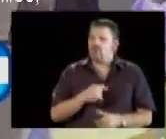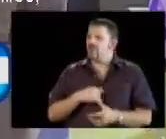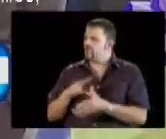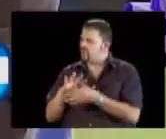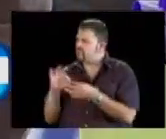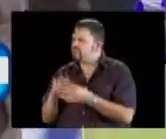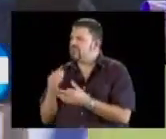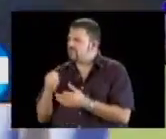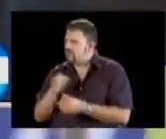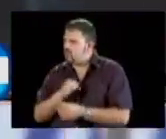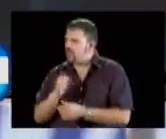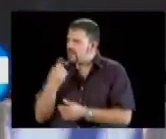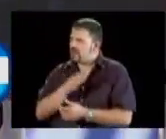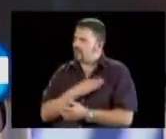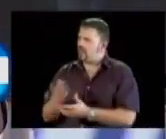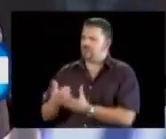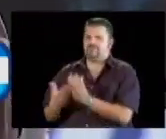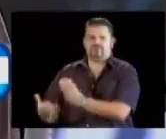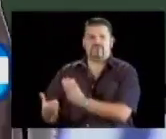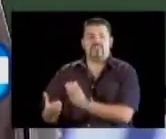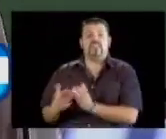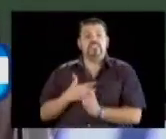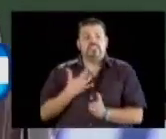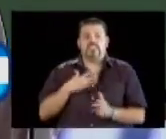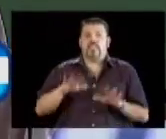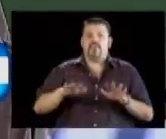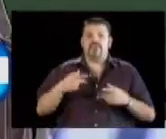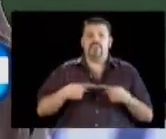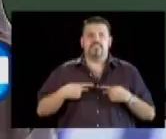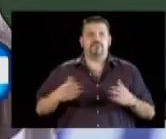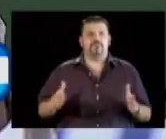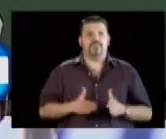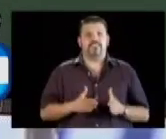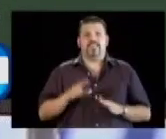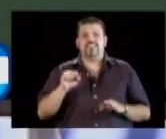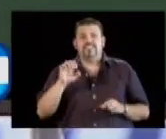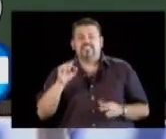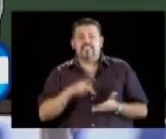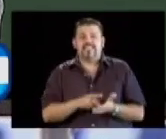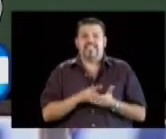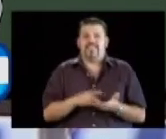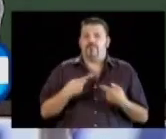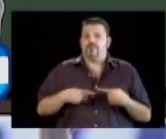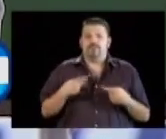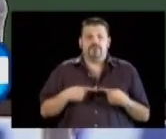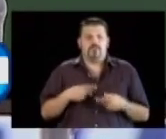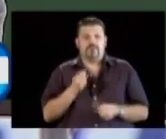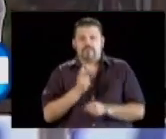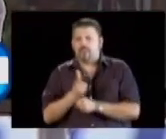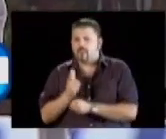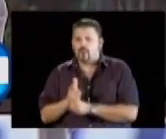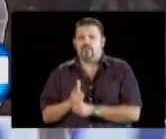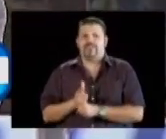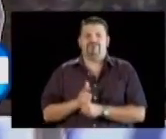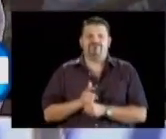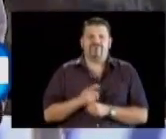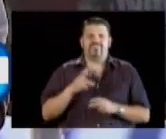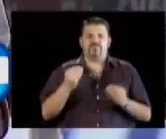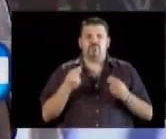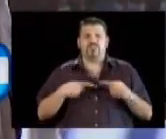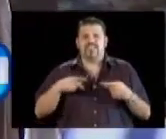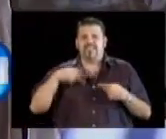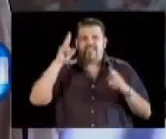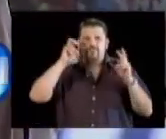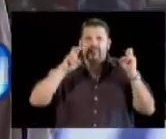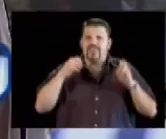pasando. Sobre todo los de pérdidas de peso, imagínense 70 kilos menos y se notan o no se notan. Y todas las envidiosas de alrededor del